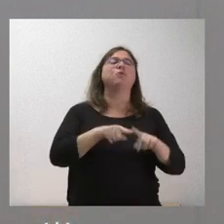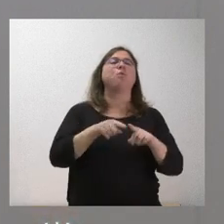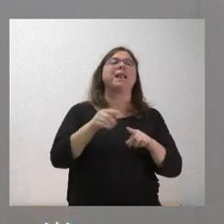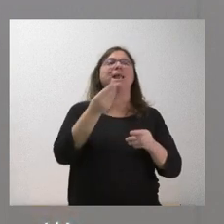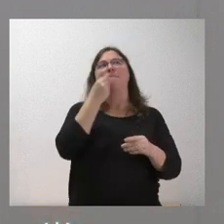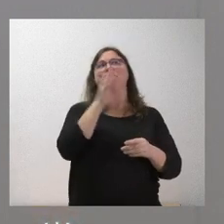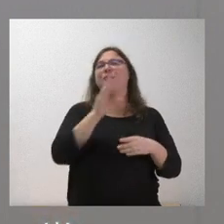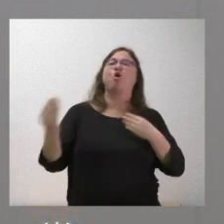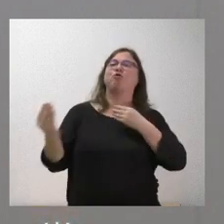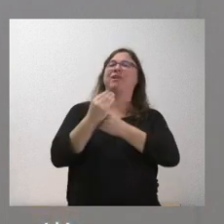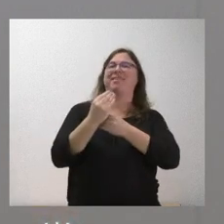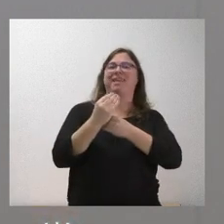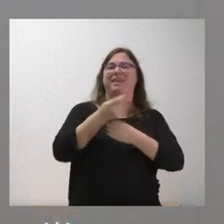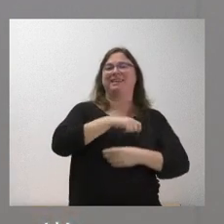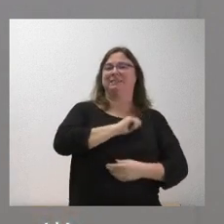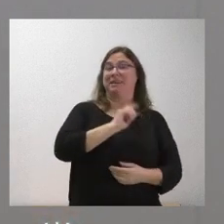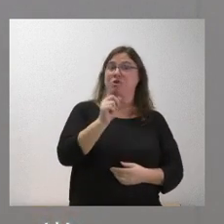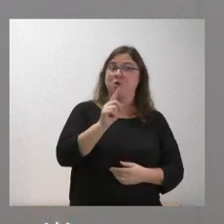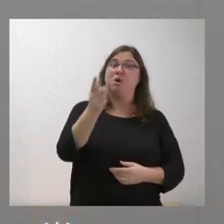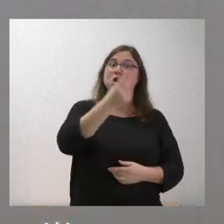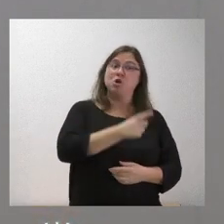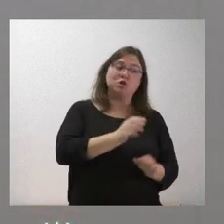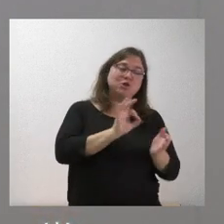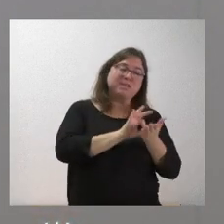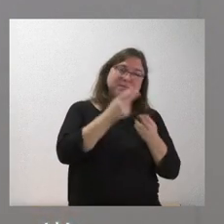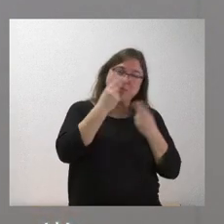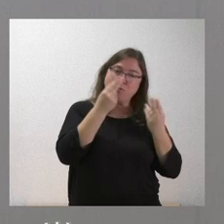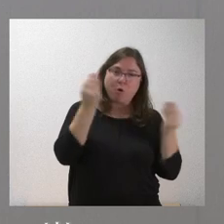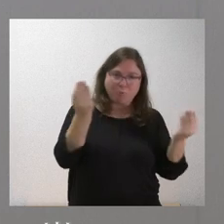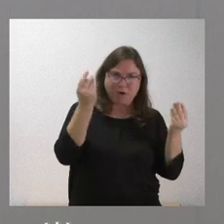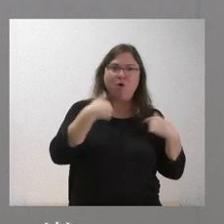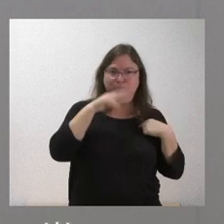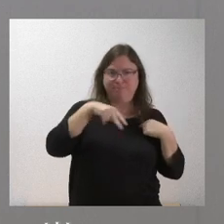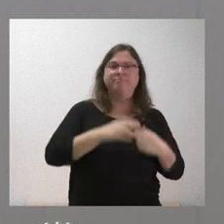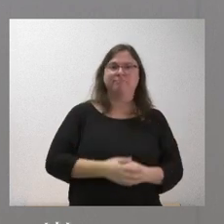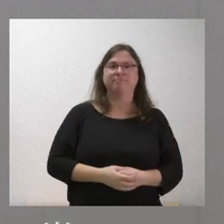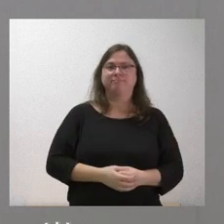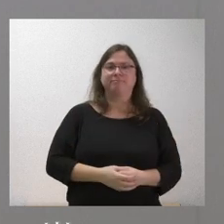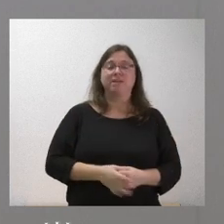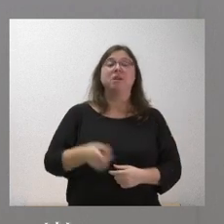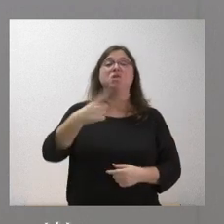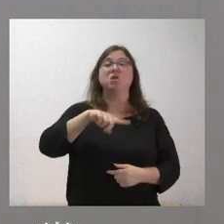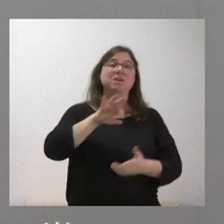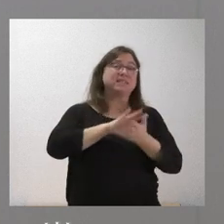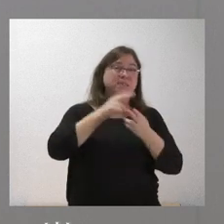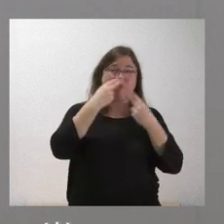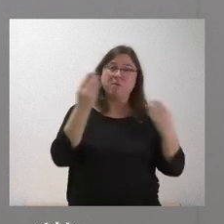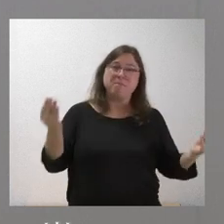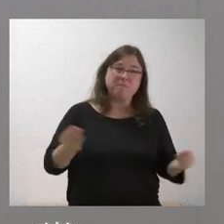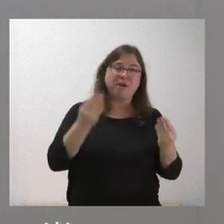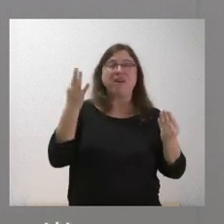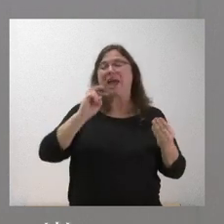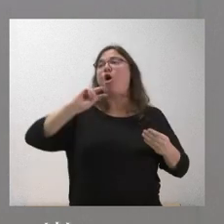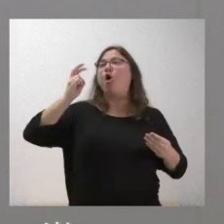financiada de España pero sí somos la que tiene los mejores servicios públicos de España y tenemos mejores servicios públicos de España que muchos que